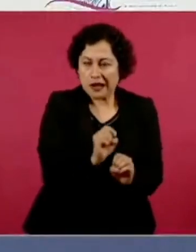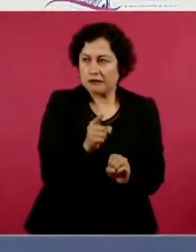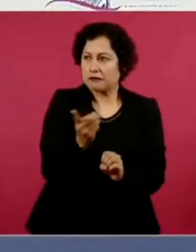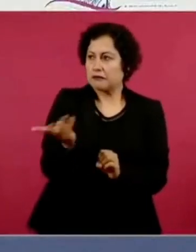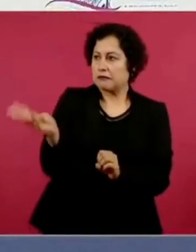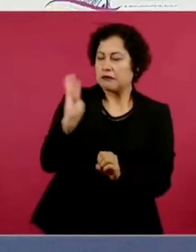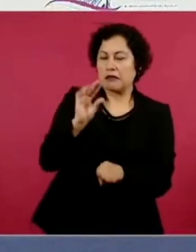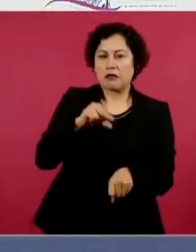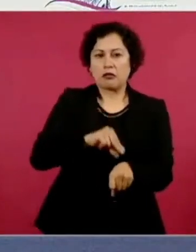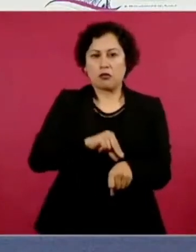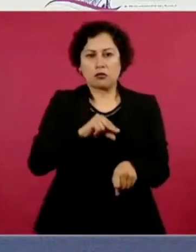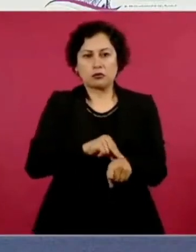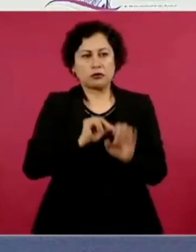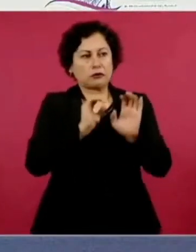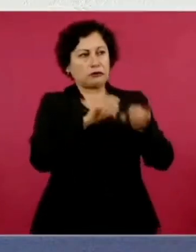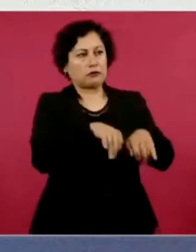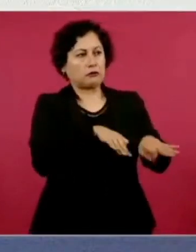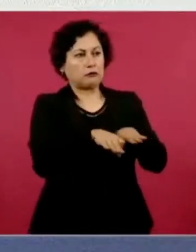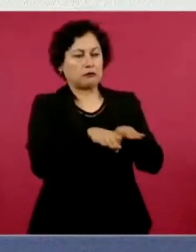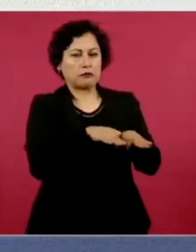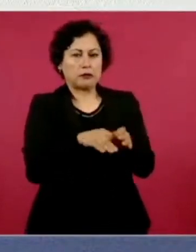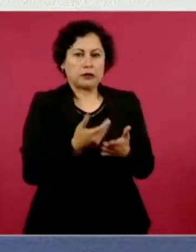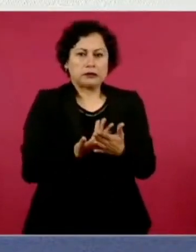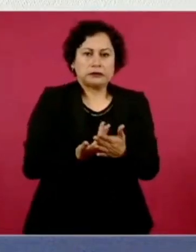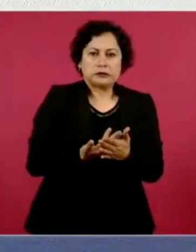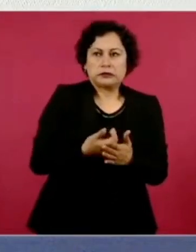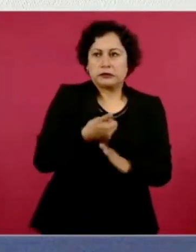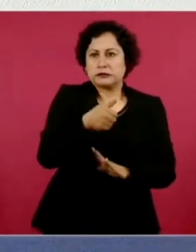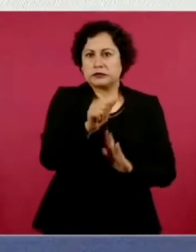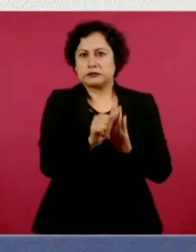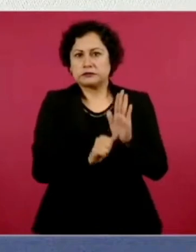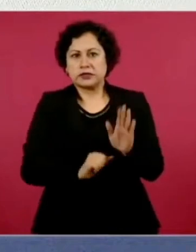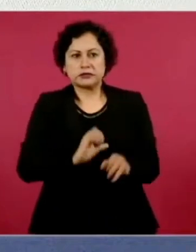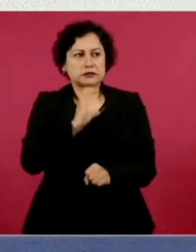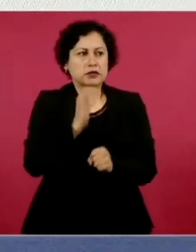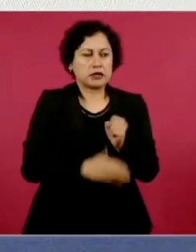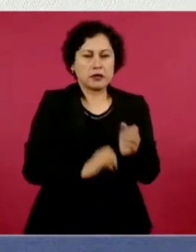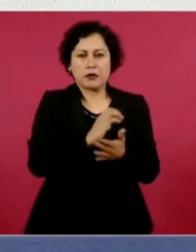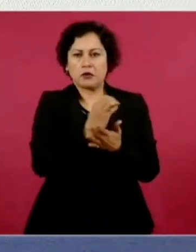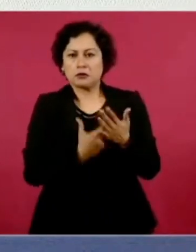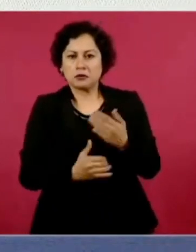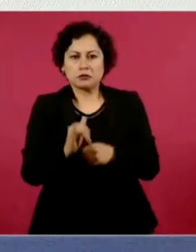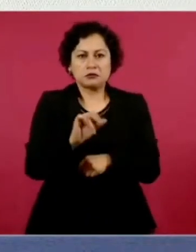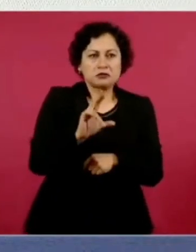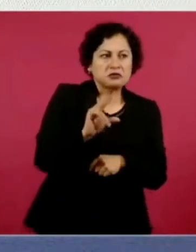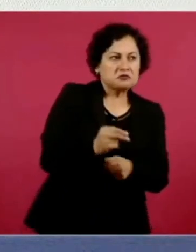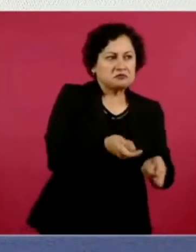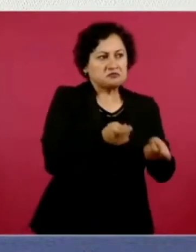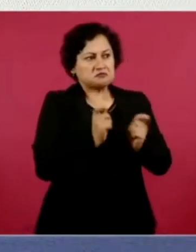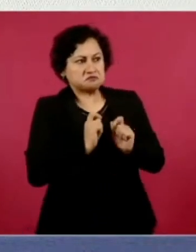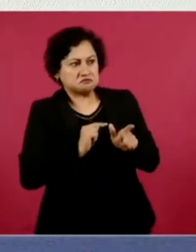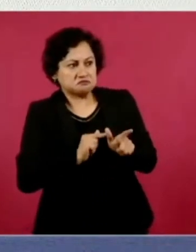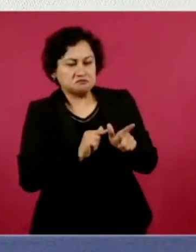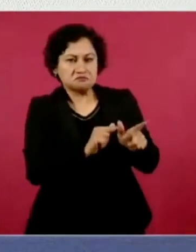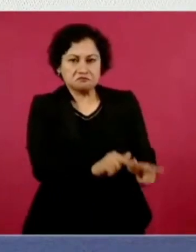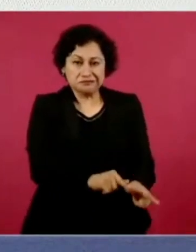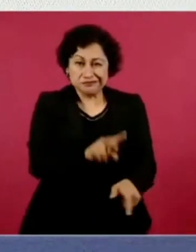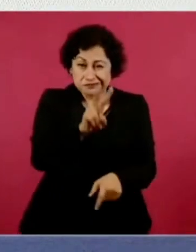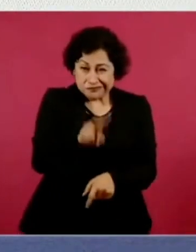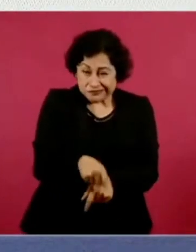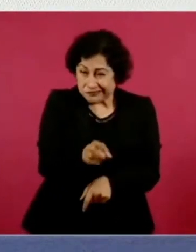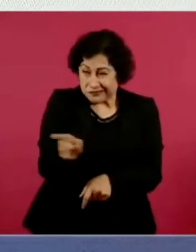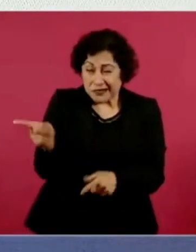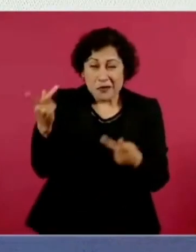a los 6 meses que se vencía el contrato o al año, este iba a ser renovado o no. Personas que llevaban así incluso hasta 20